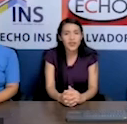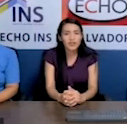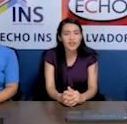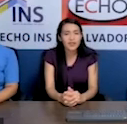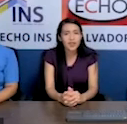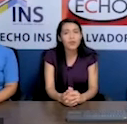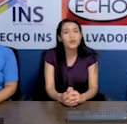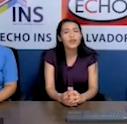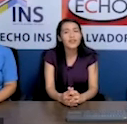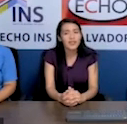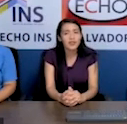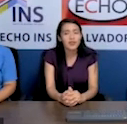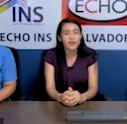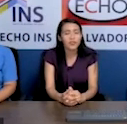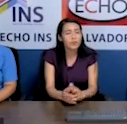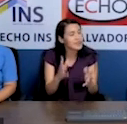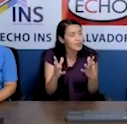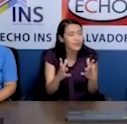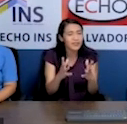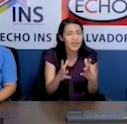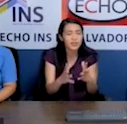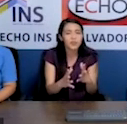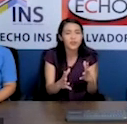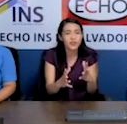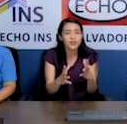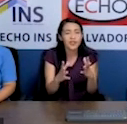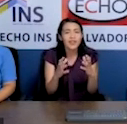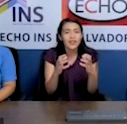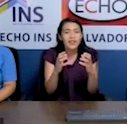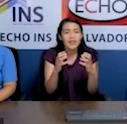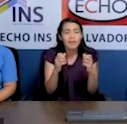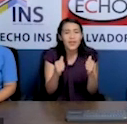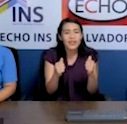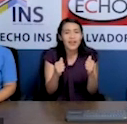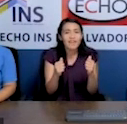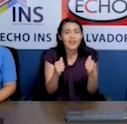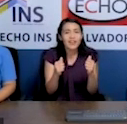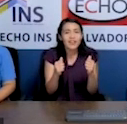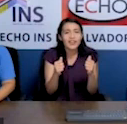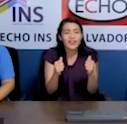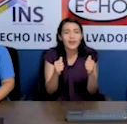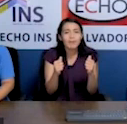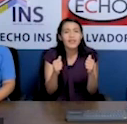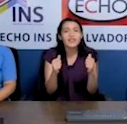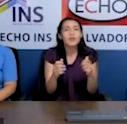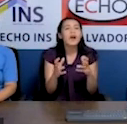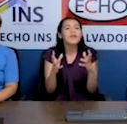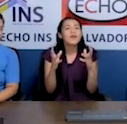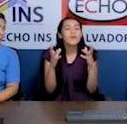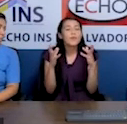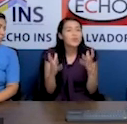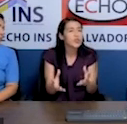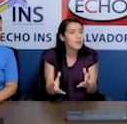servicio de emergencias es un lugar crítico. Yo pensando en esta exposición meditaba en que en